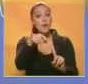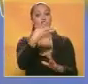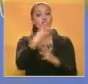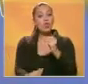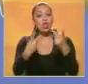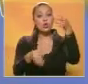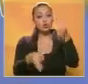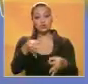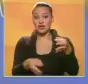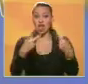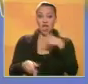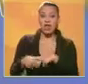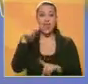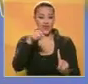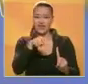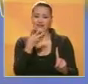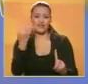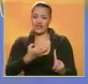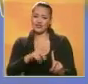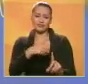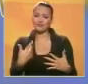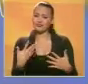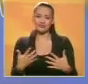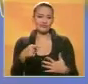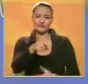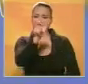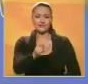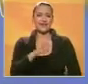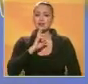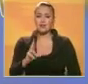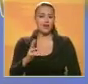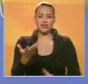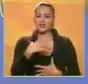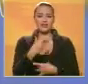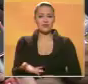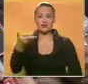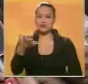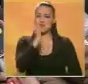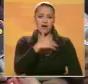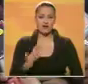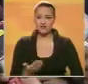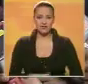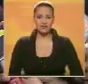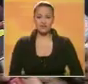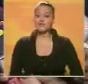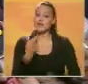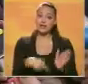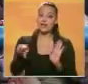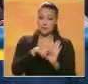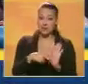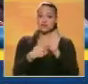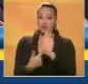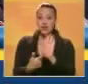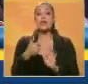de la justicia venezolana y por lo tanto asegura que están totalmente desprestigiadas sus aseveraciones. Nicolás Maduro reiteró que con el caso